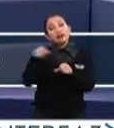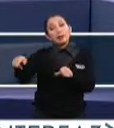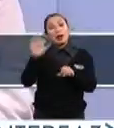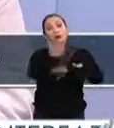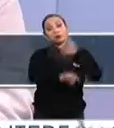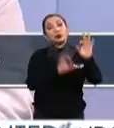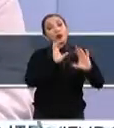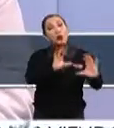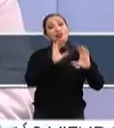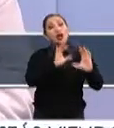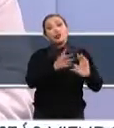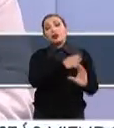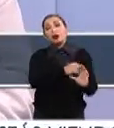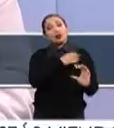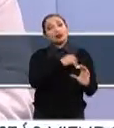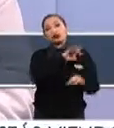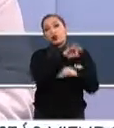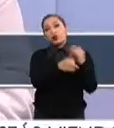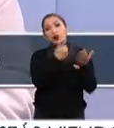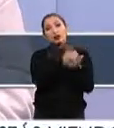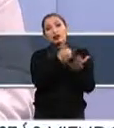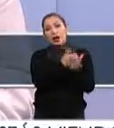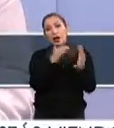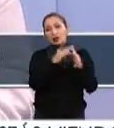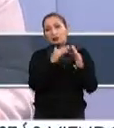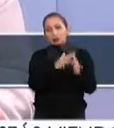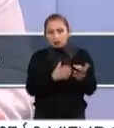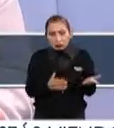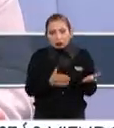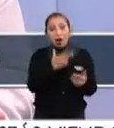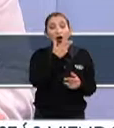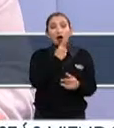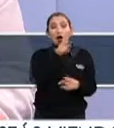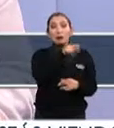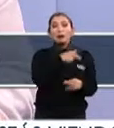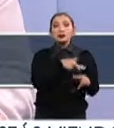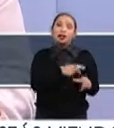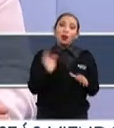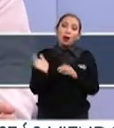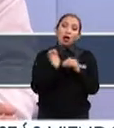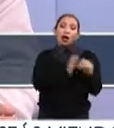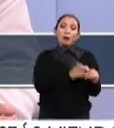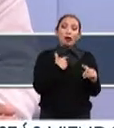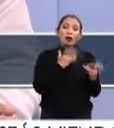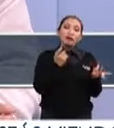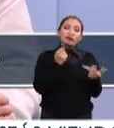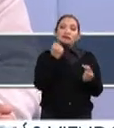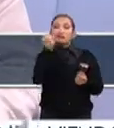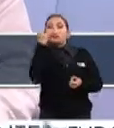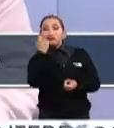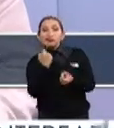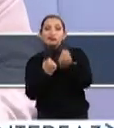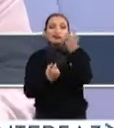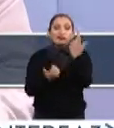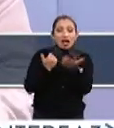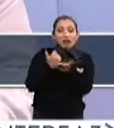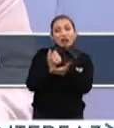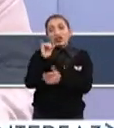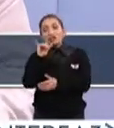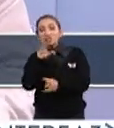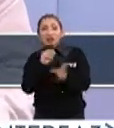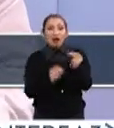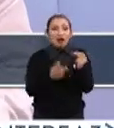del cuidado, la crianza y todo lo que sucede en el hogar. Los hombres seguimos teniendo un papel periférico, ¿no? Seguimos teniendo